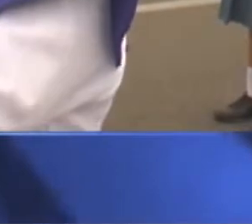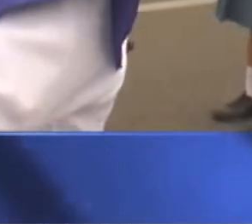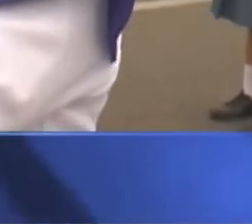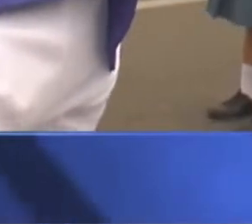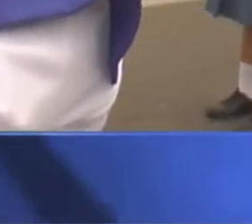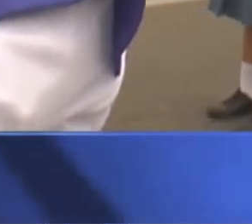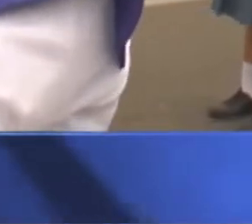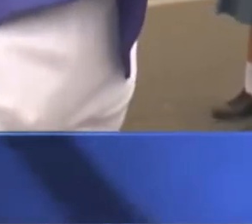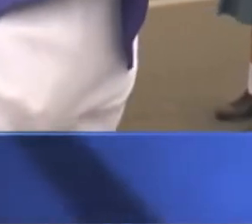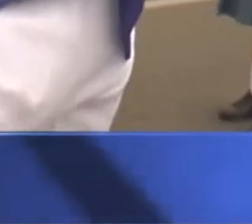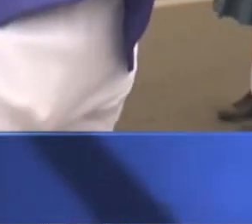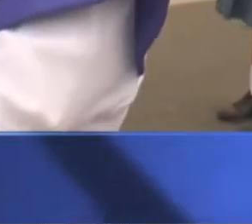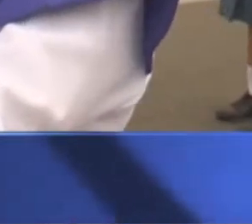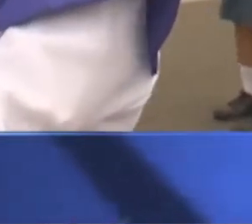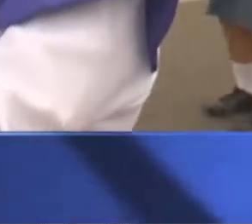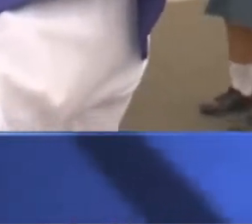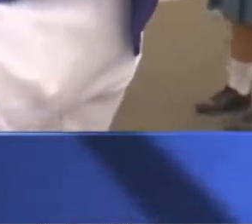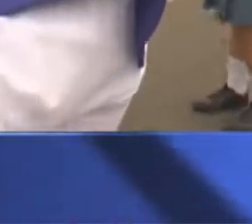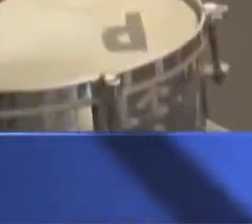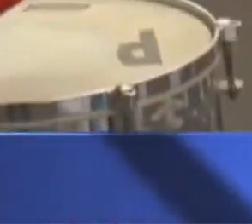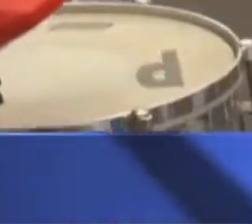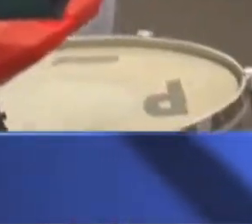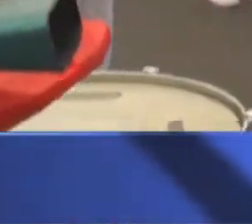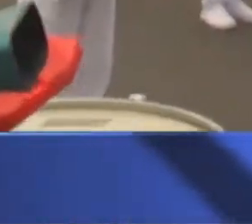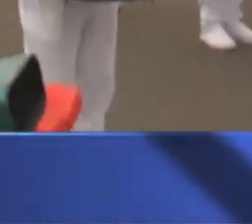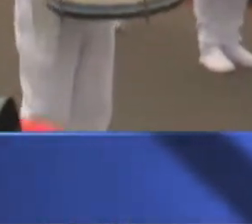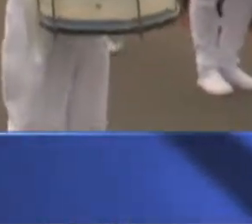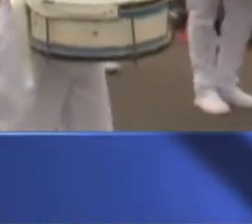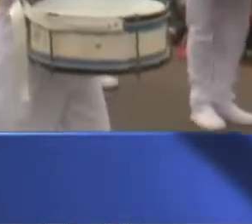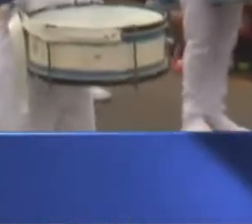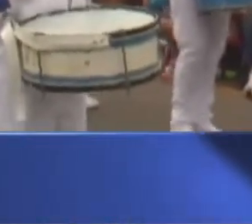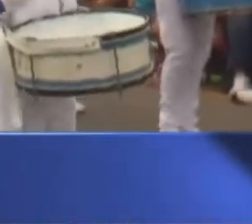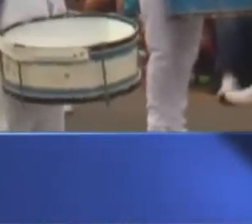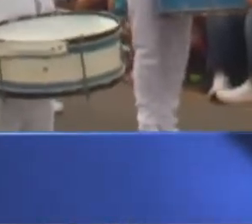número 95 de Barranca Bermeja. La cultura, talento 100%